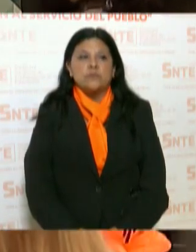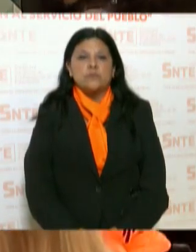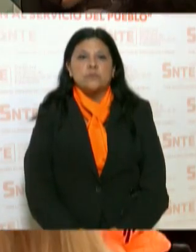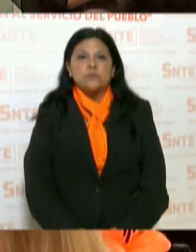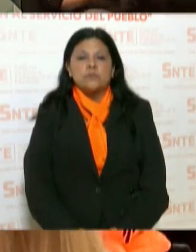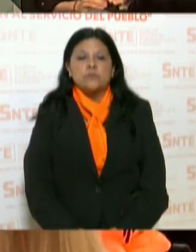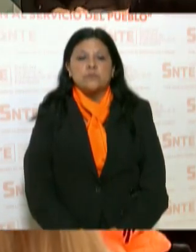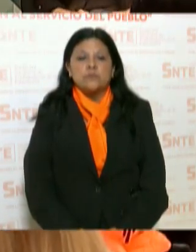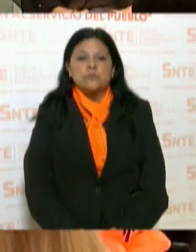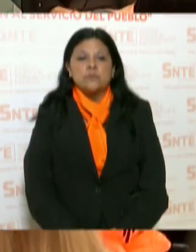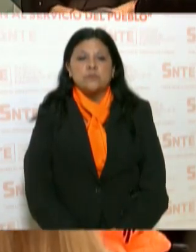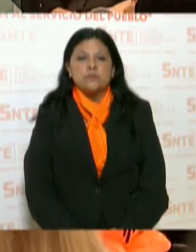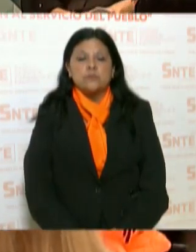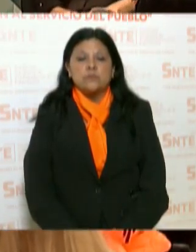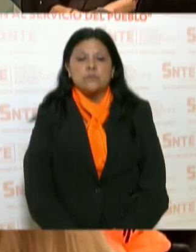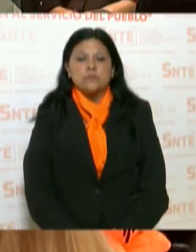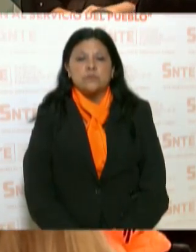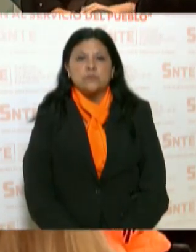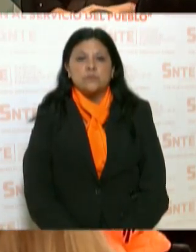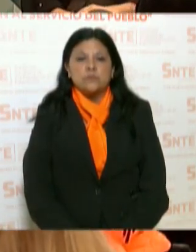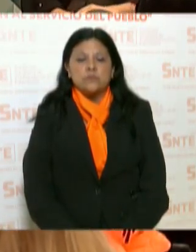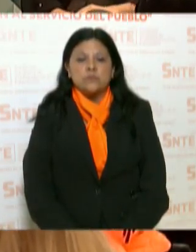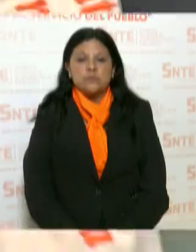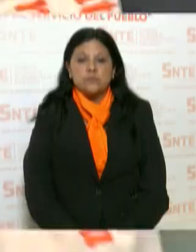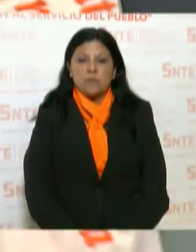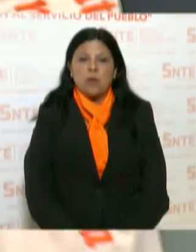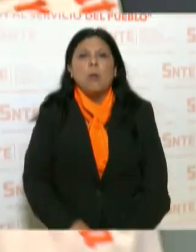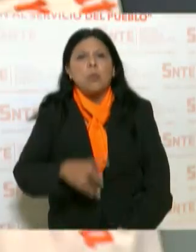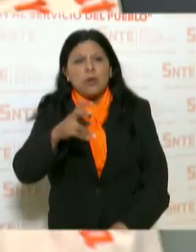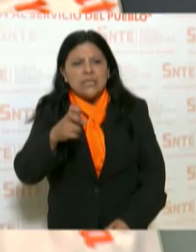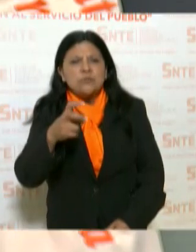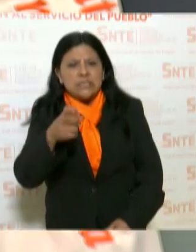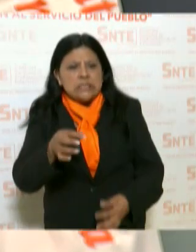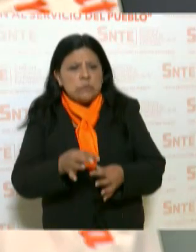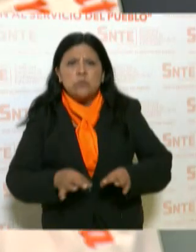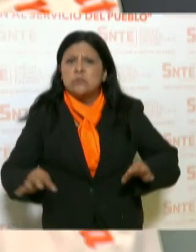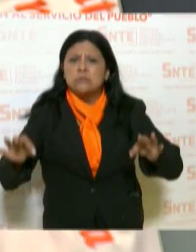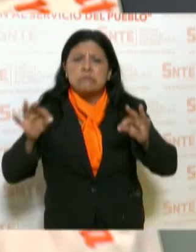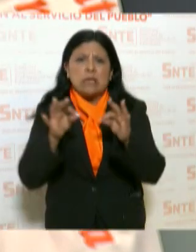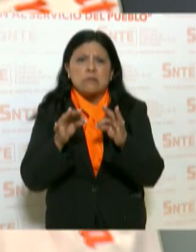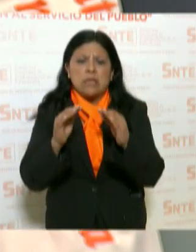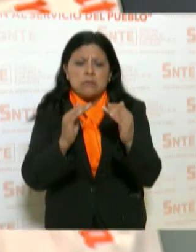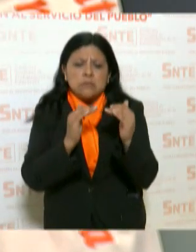No teníamos ningún cargo. Por eso es importante la democracia.